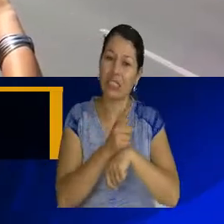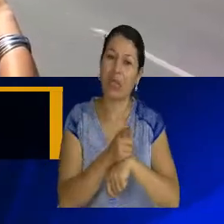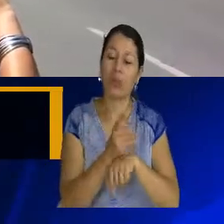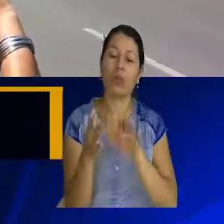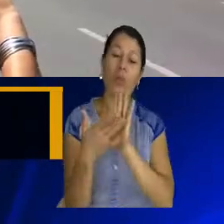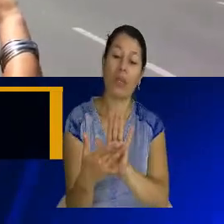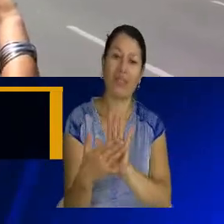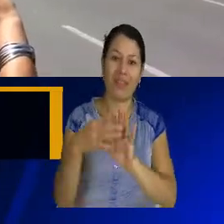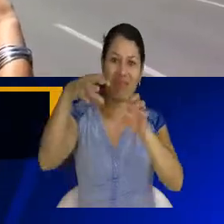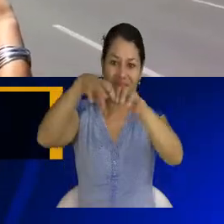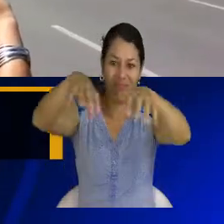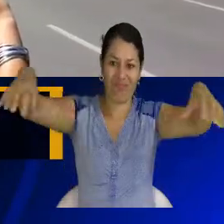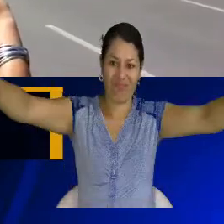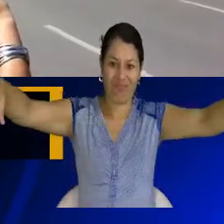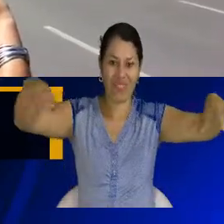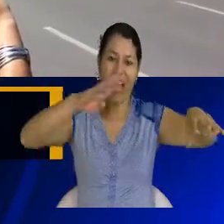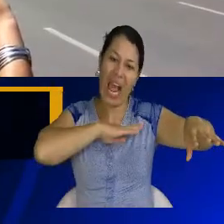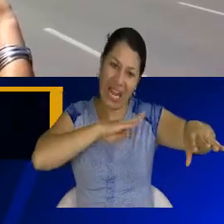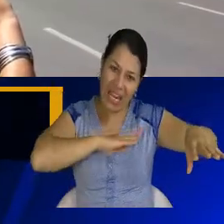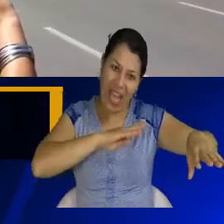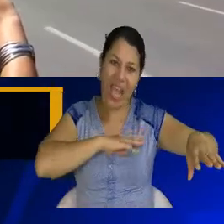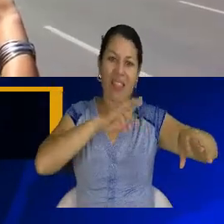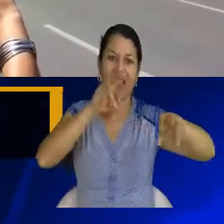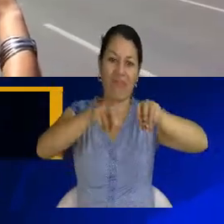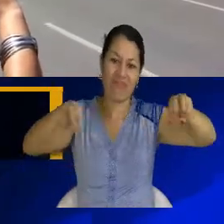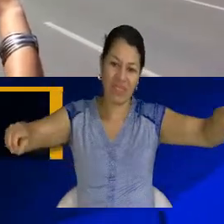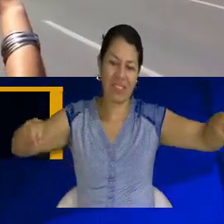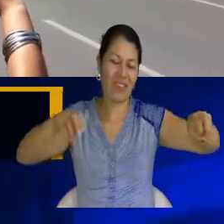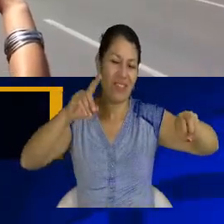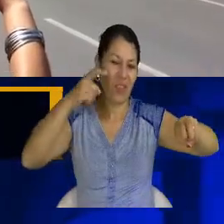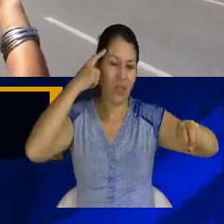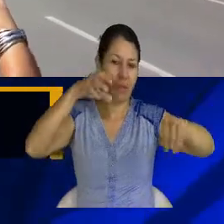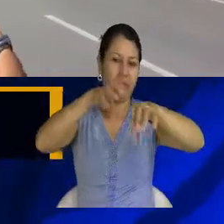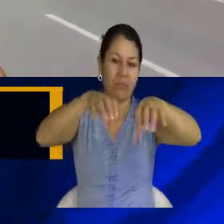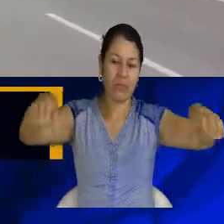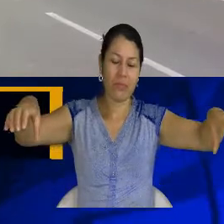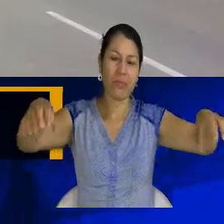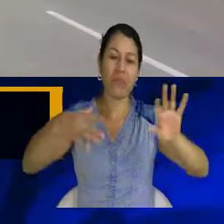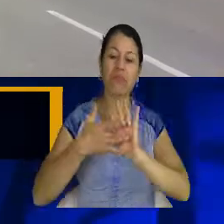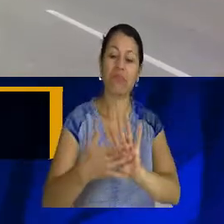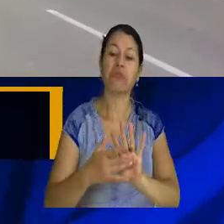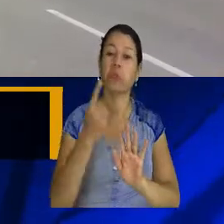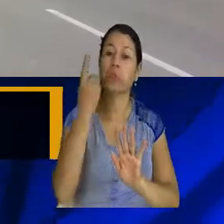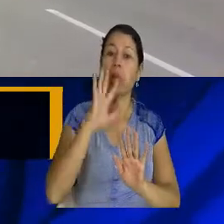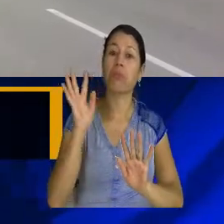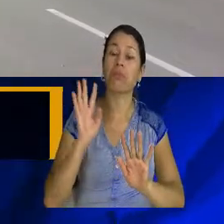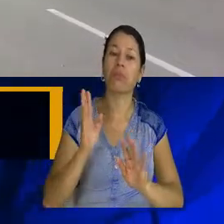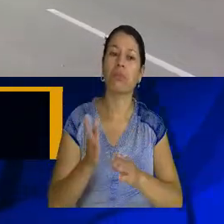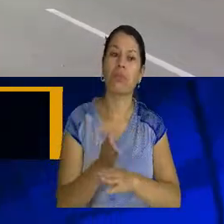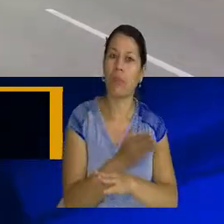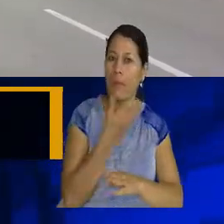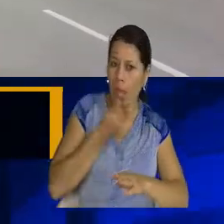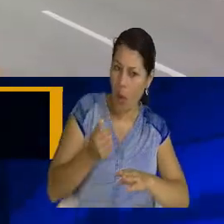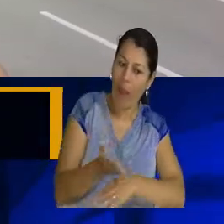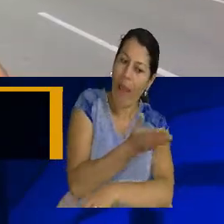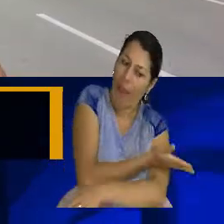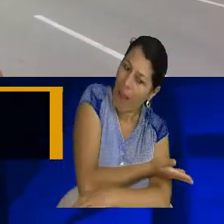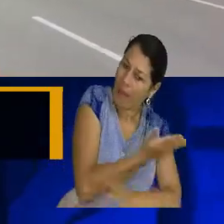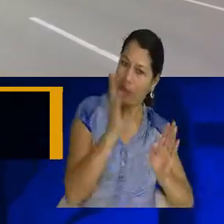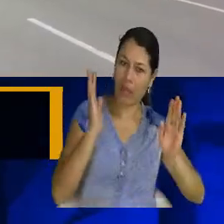del recorrido, los habitantes que se paran ahí, esperan que van, solamente los ven desfilar, le decimos, hagan el espectáculo ahí